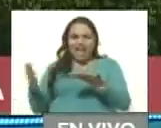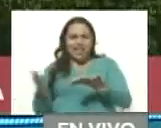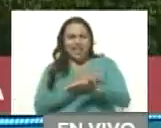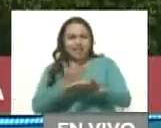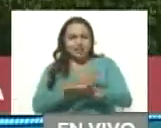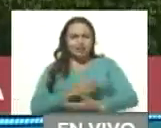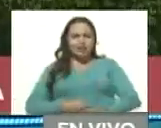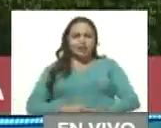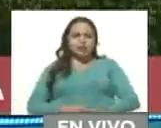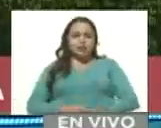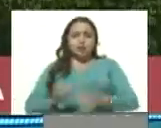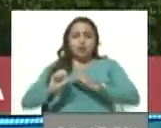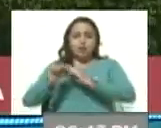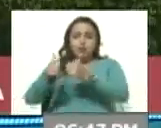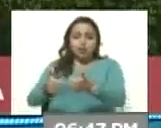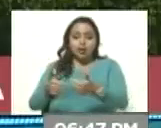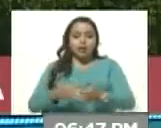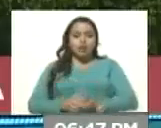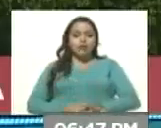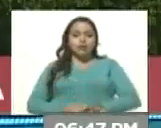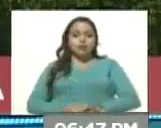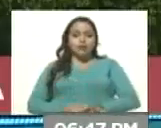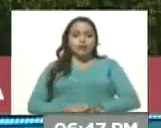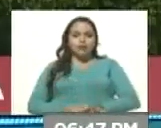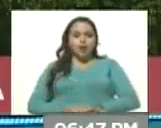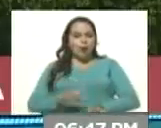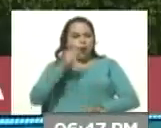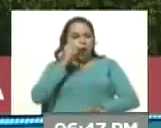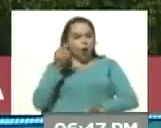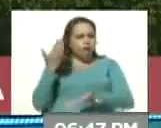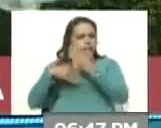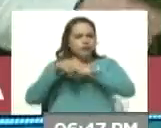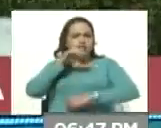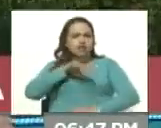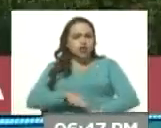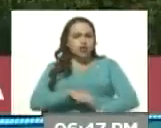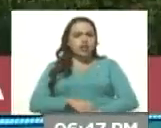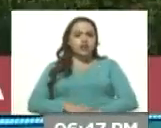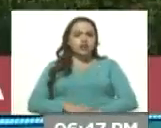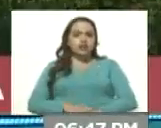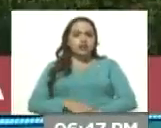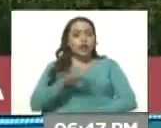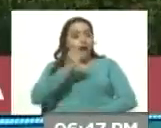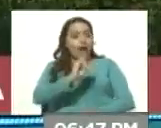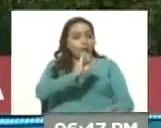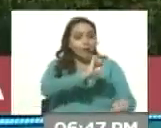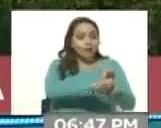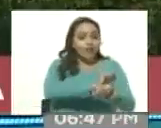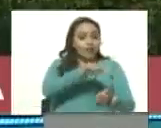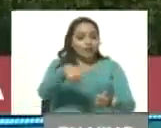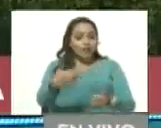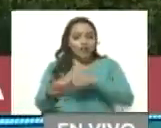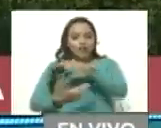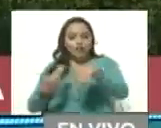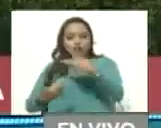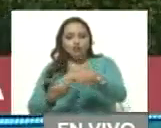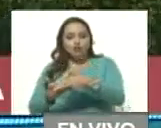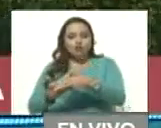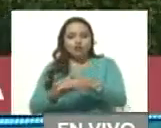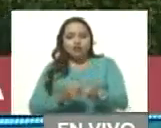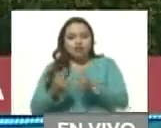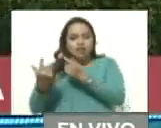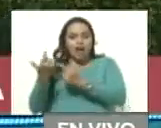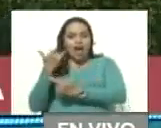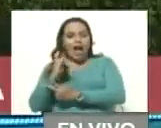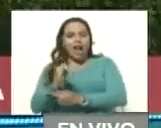picornell y que estuvo aquí privado de libertad en el exilio luego de la revolución de sant blai y que se encontró con josé mari a españa en